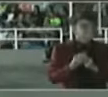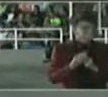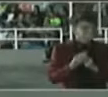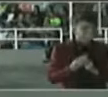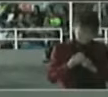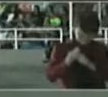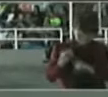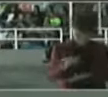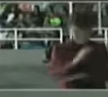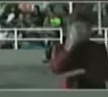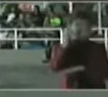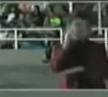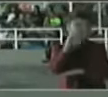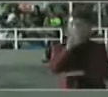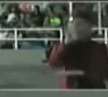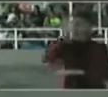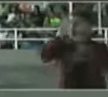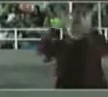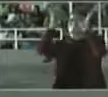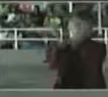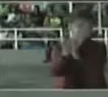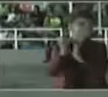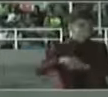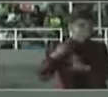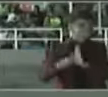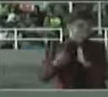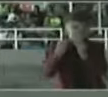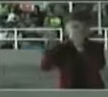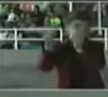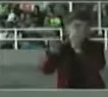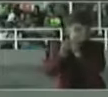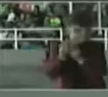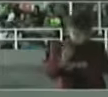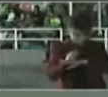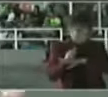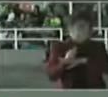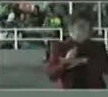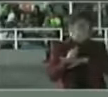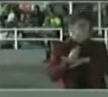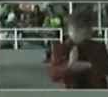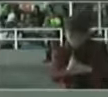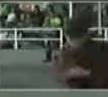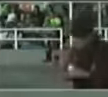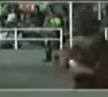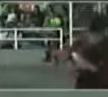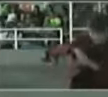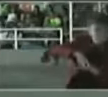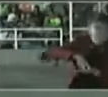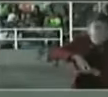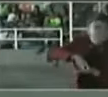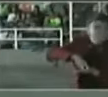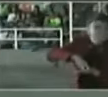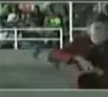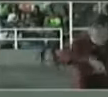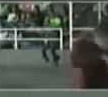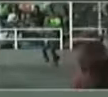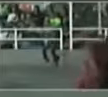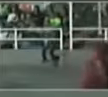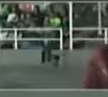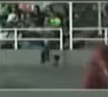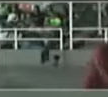en Colombia y en el mundo entero, que no hemos doblado las rodillas ante los baales